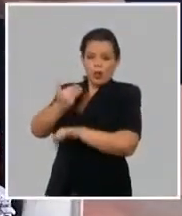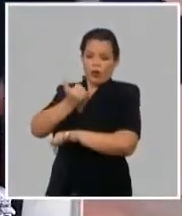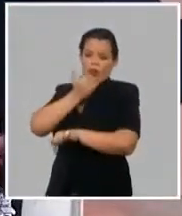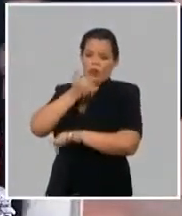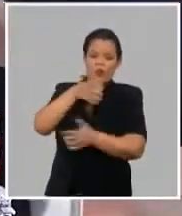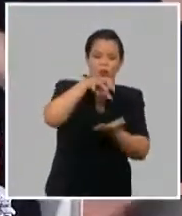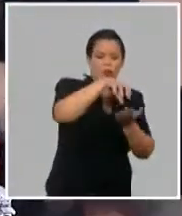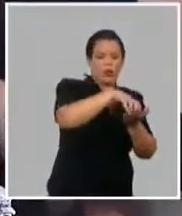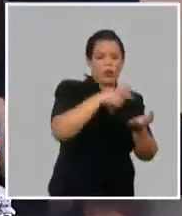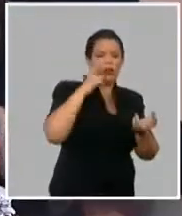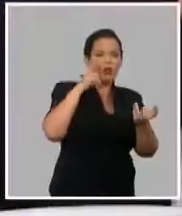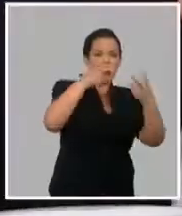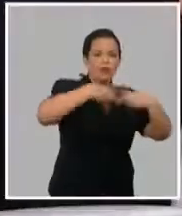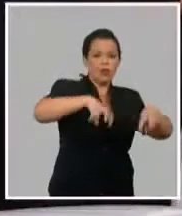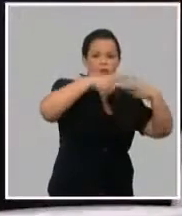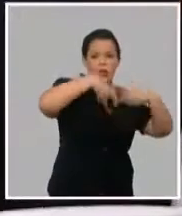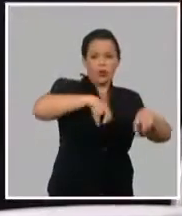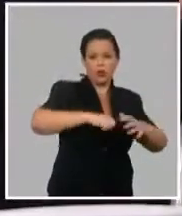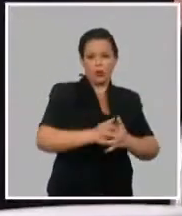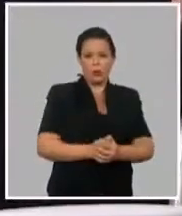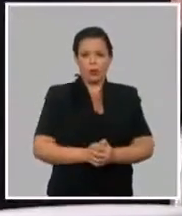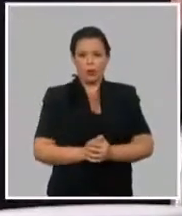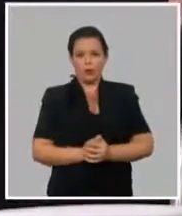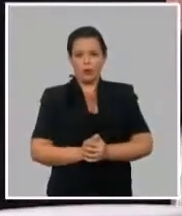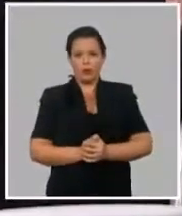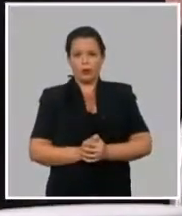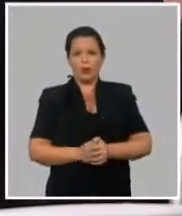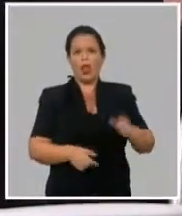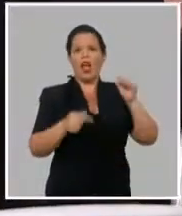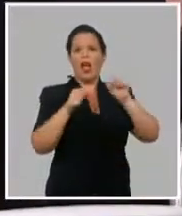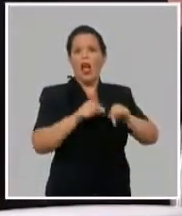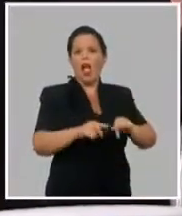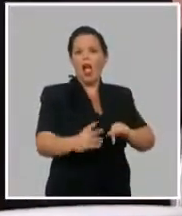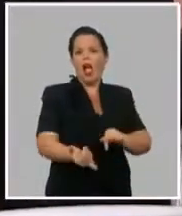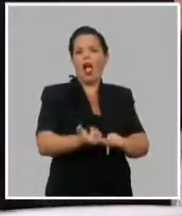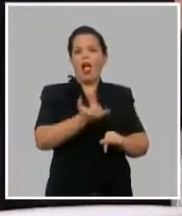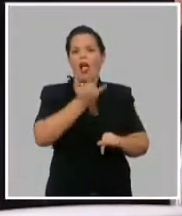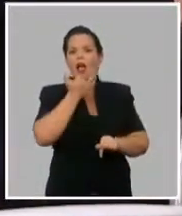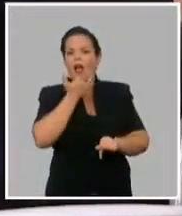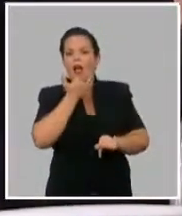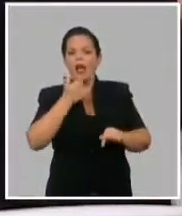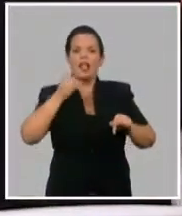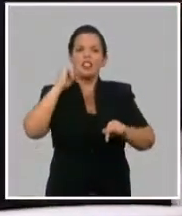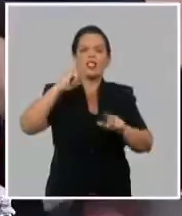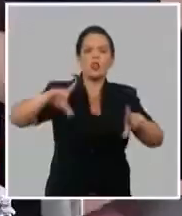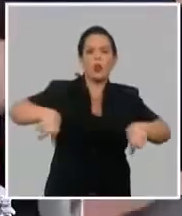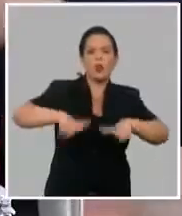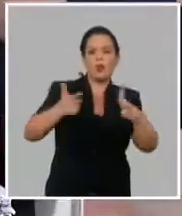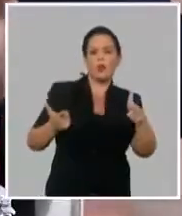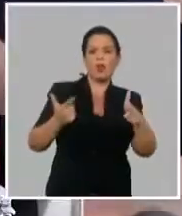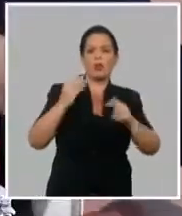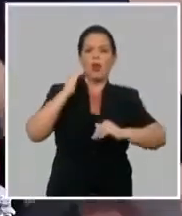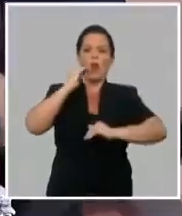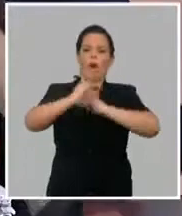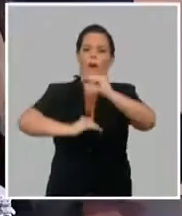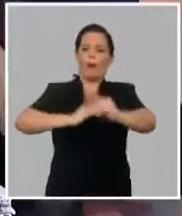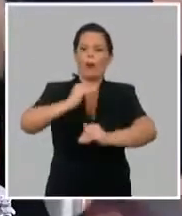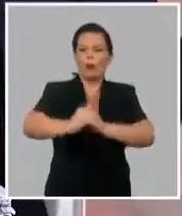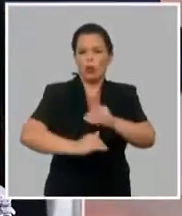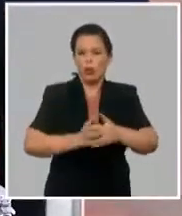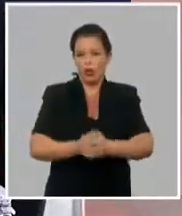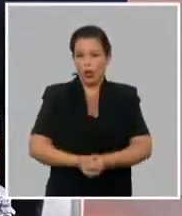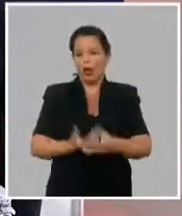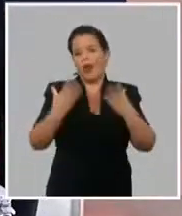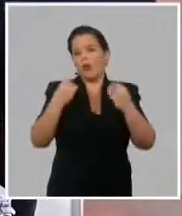acceso a las supuestas víctimas falta violación en los procedimientos negligencia y medidas prematuras que fueron